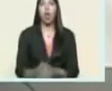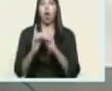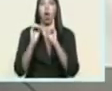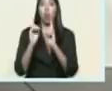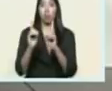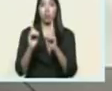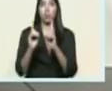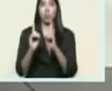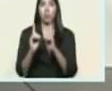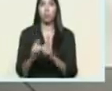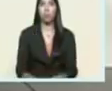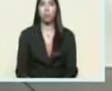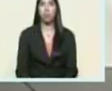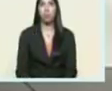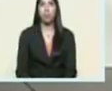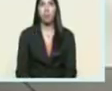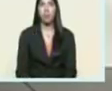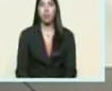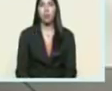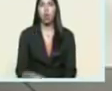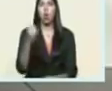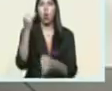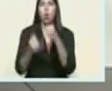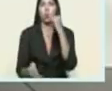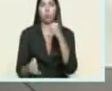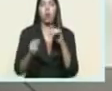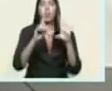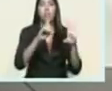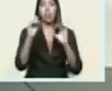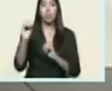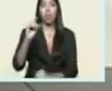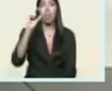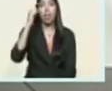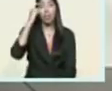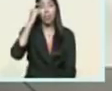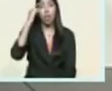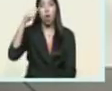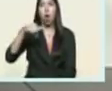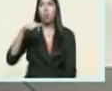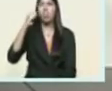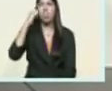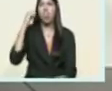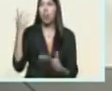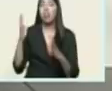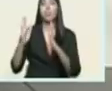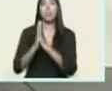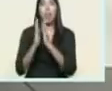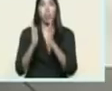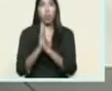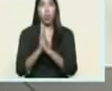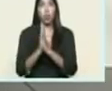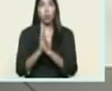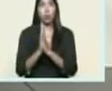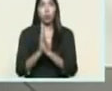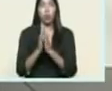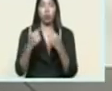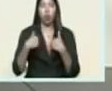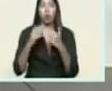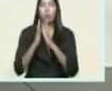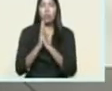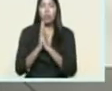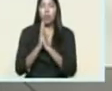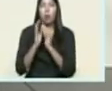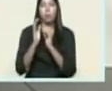11, vamos a los últimos 60 días de este año. Hoy es el Día de los Santos, ¿verdad? Pido a todos los santos,